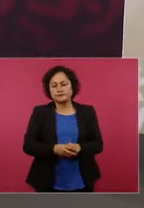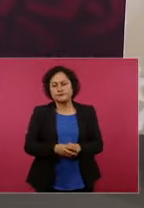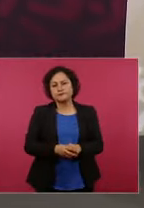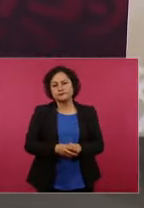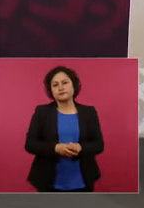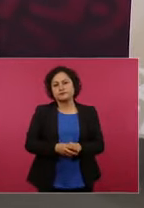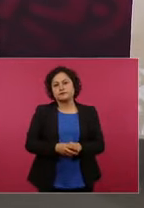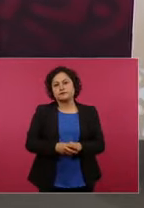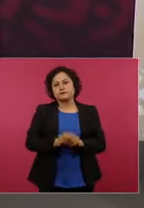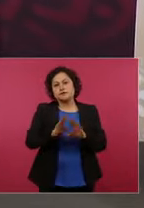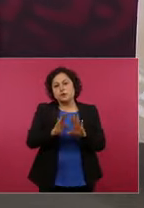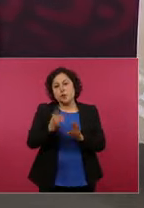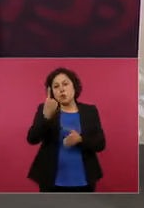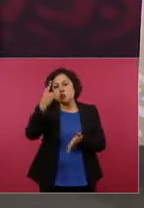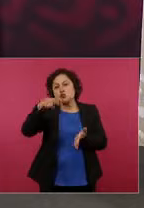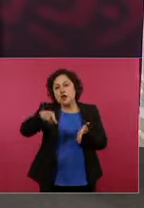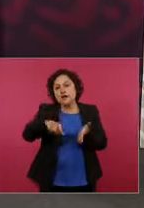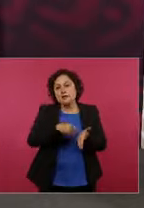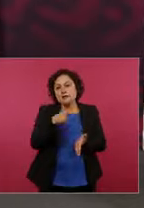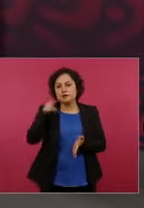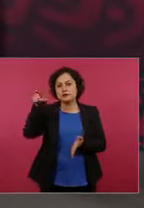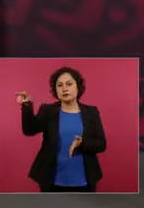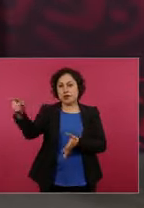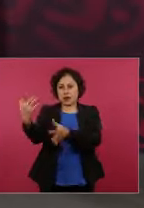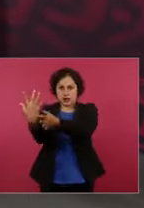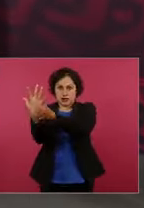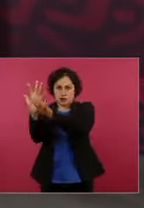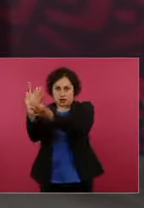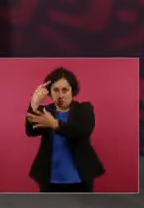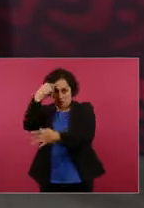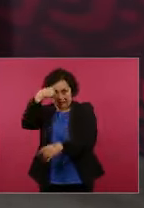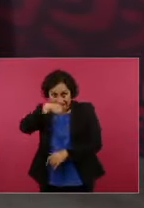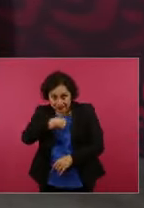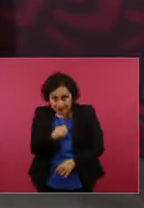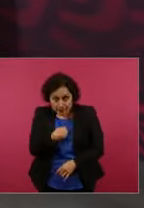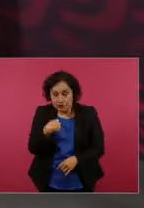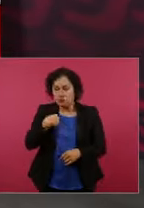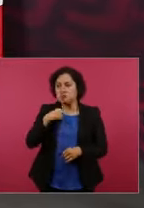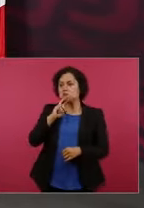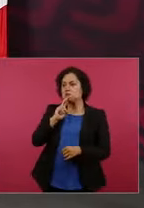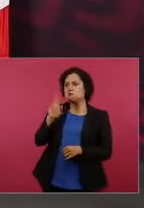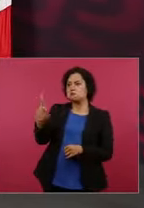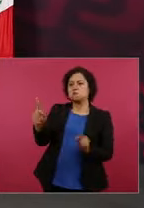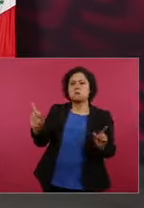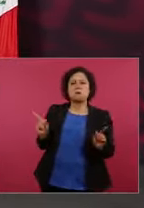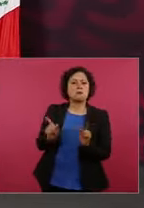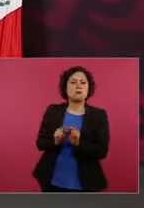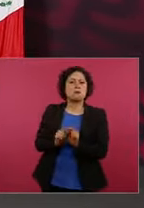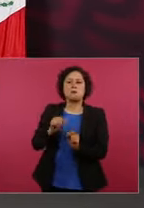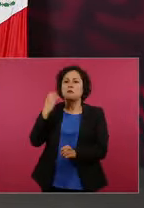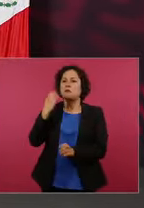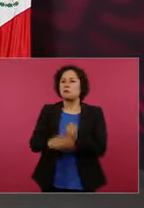se refirió a mí y le contesté y ahí quedamos.